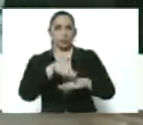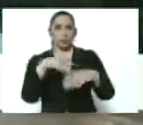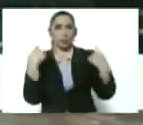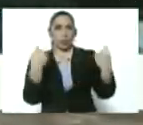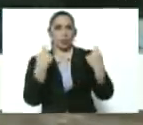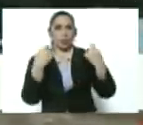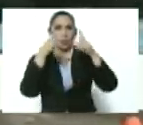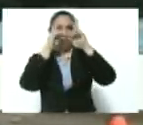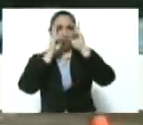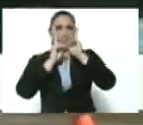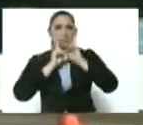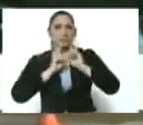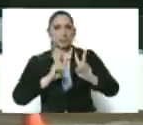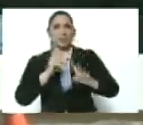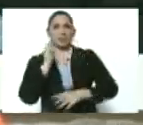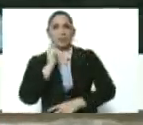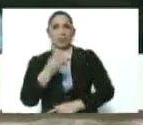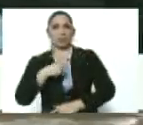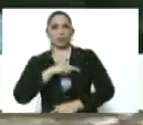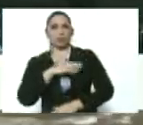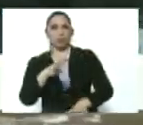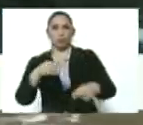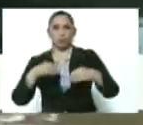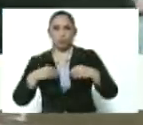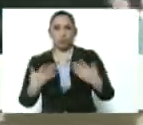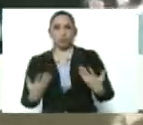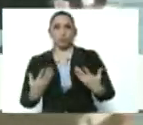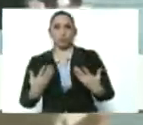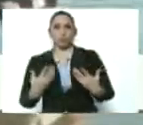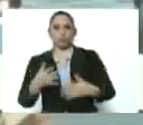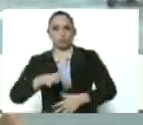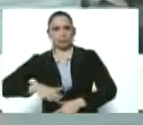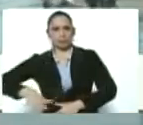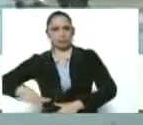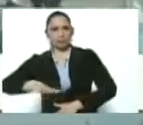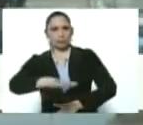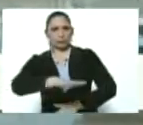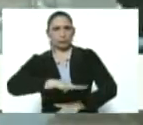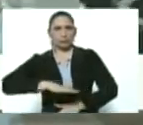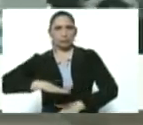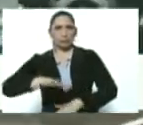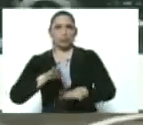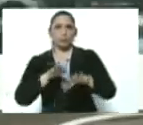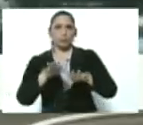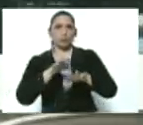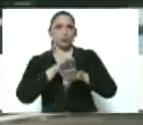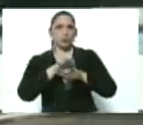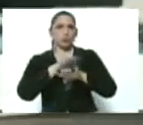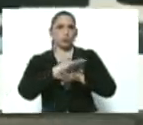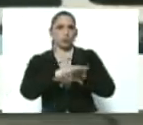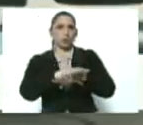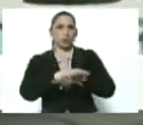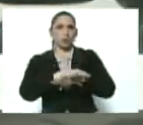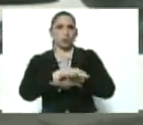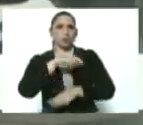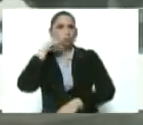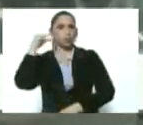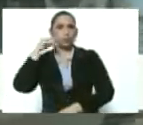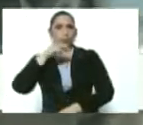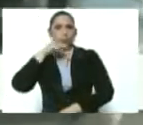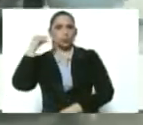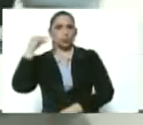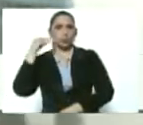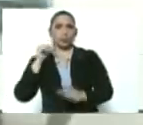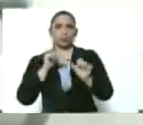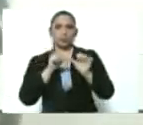desinfección tareas que hemos cumplido a lo ancho y largo de todo el municipio sucre siguiendo